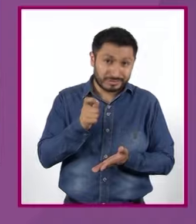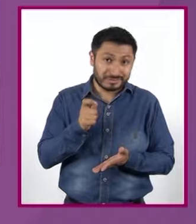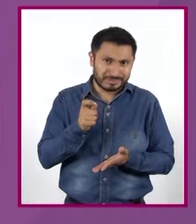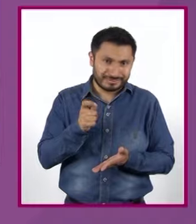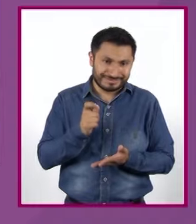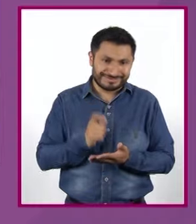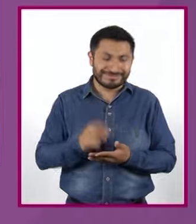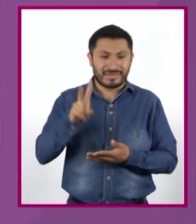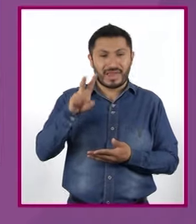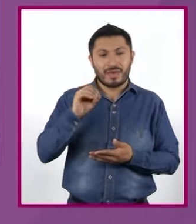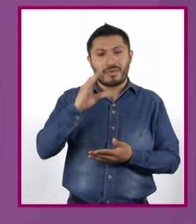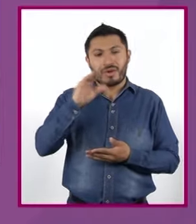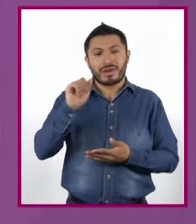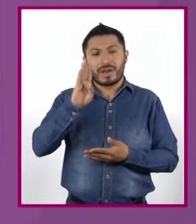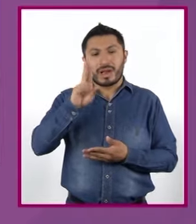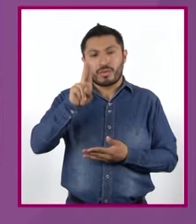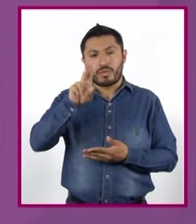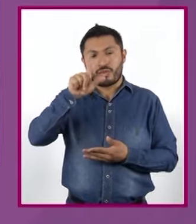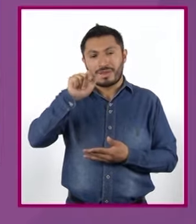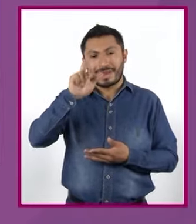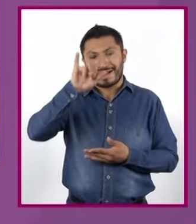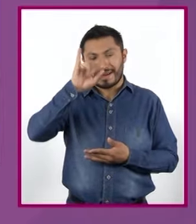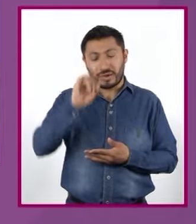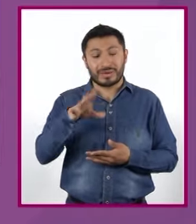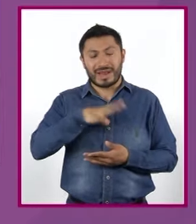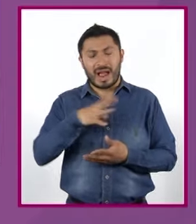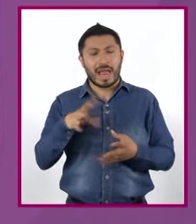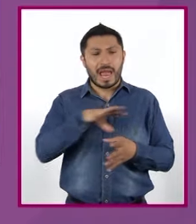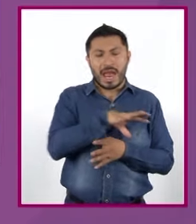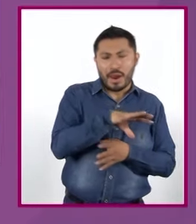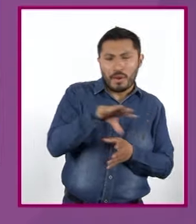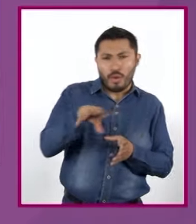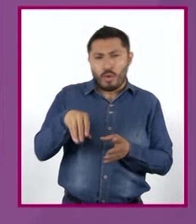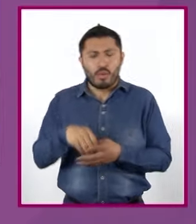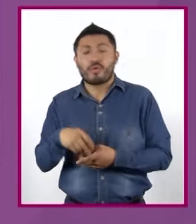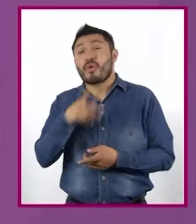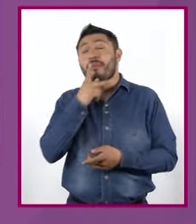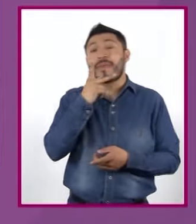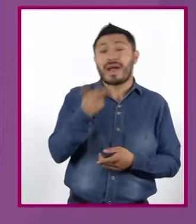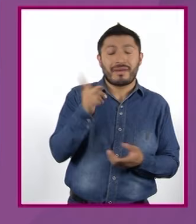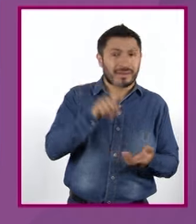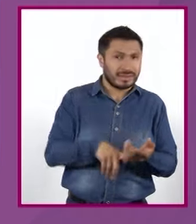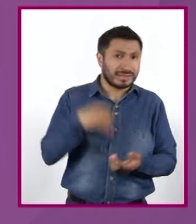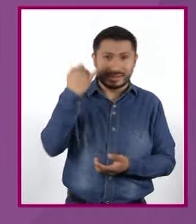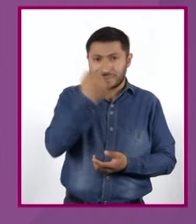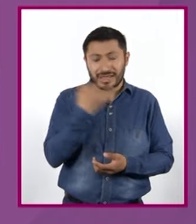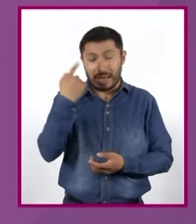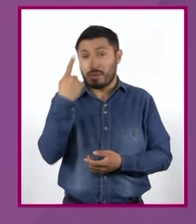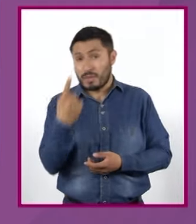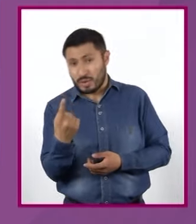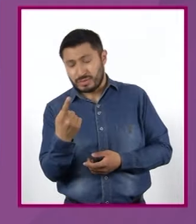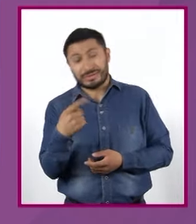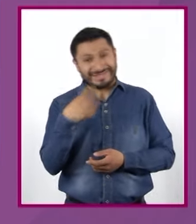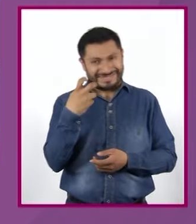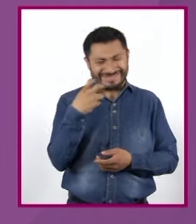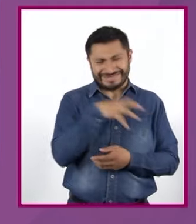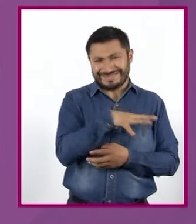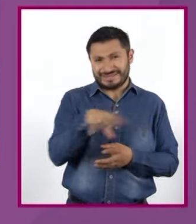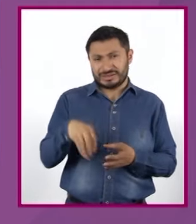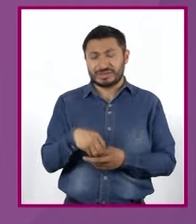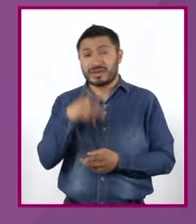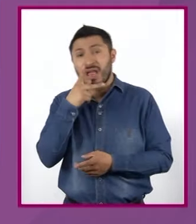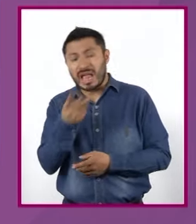El vocabulario es, entre otras, el conjunto de palabras de un idioma. El conjunto de palabras de un